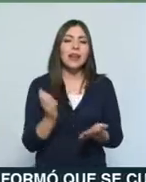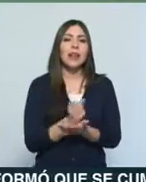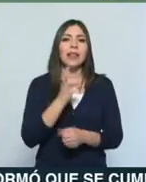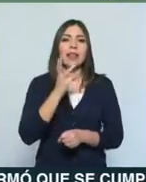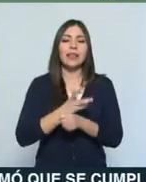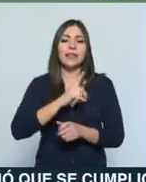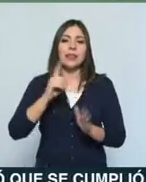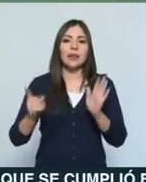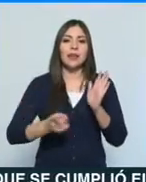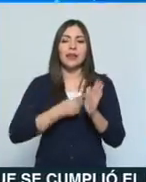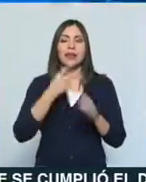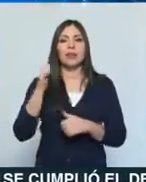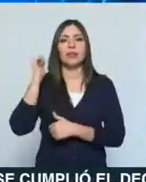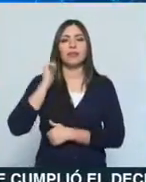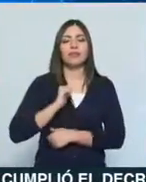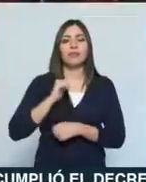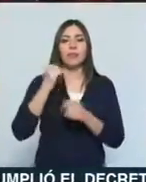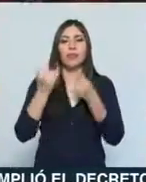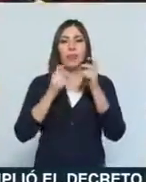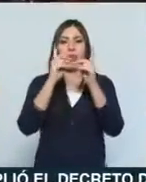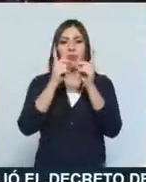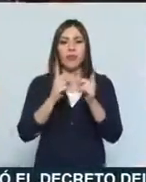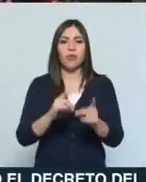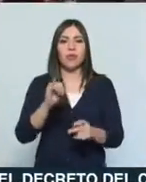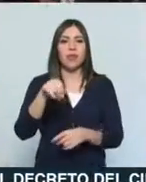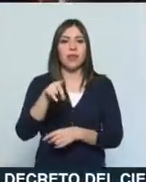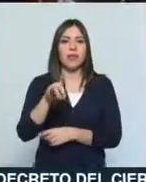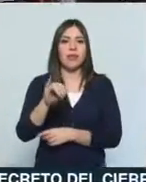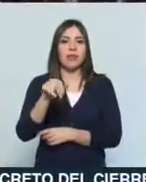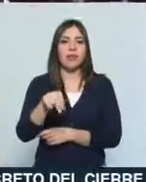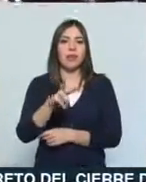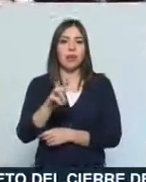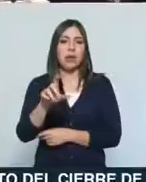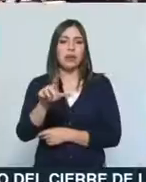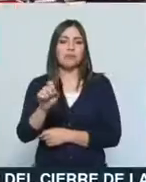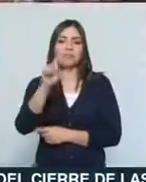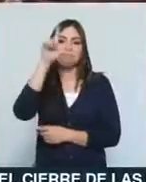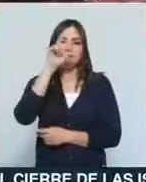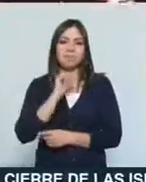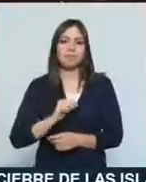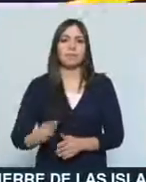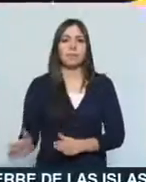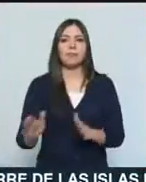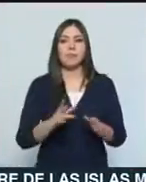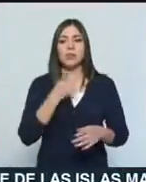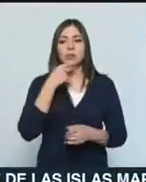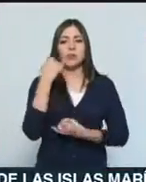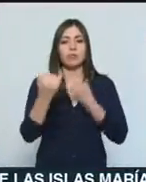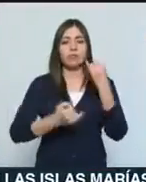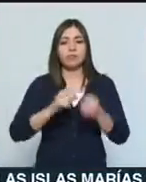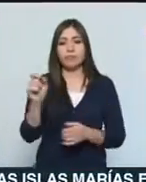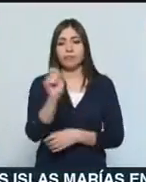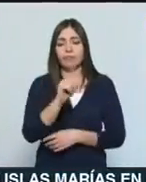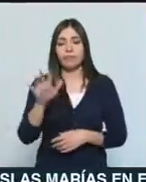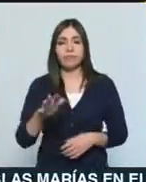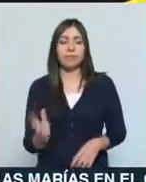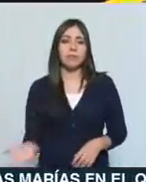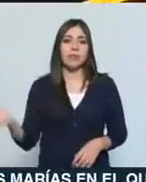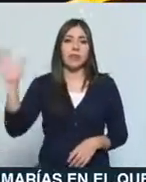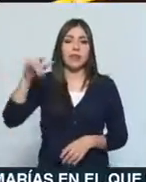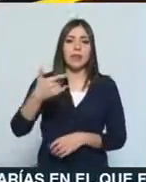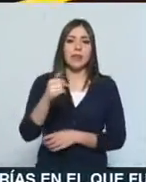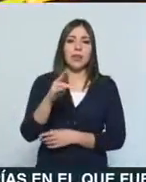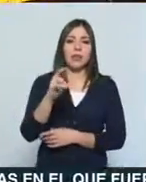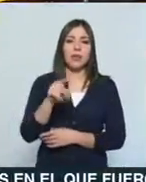título del torneo Indian Wells. Con 34 años de edad y 16 temporadas como jugador profesional, LeBron James se convirtió en el